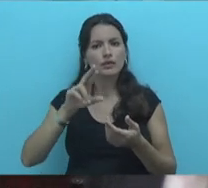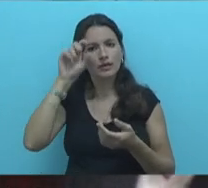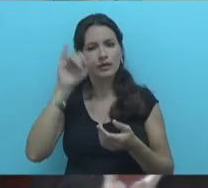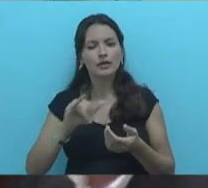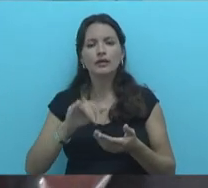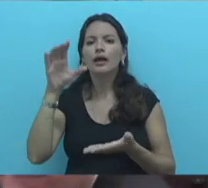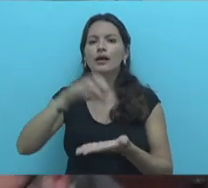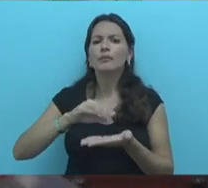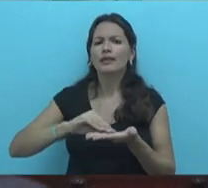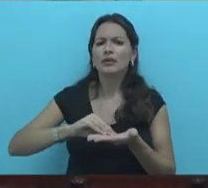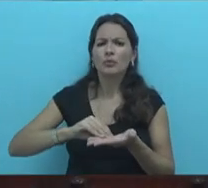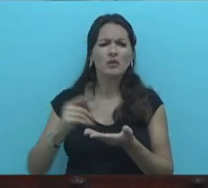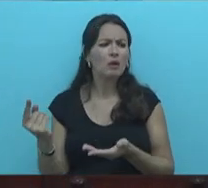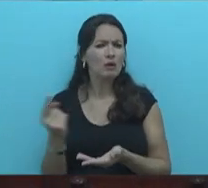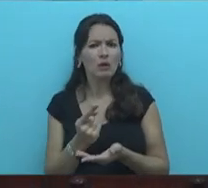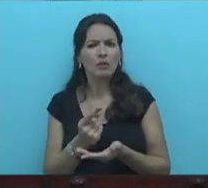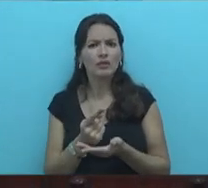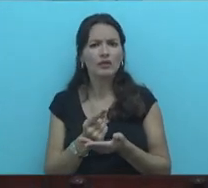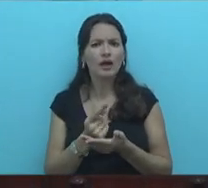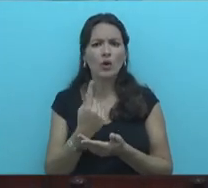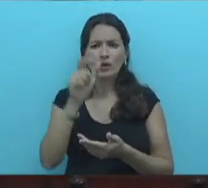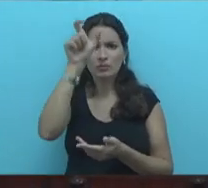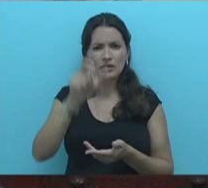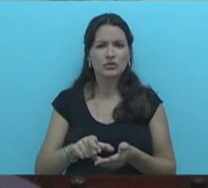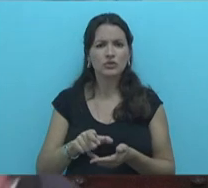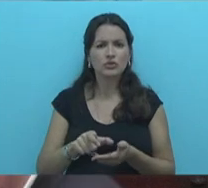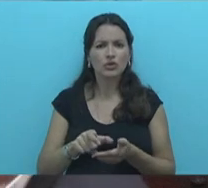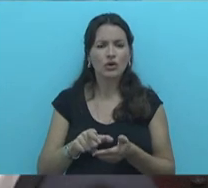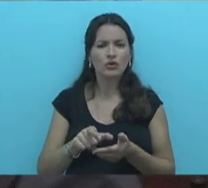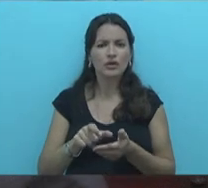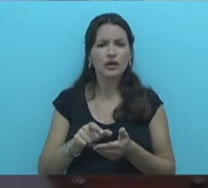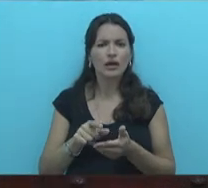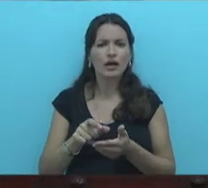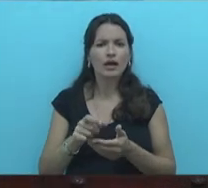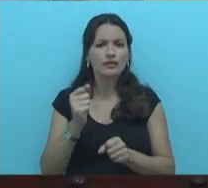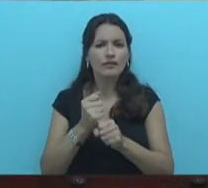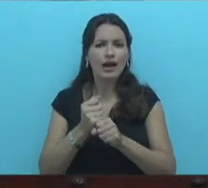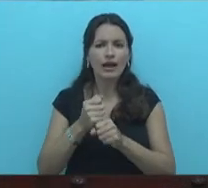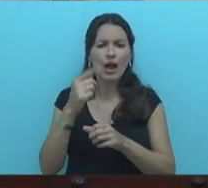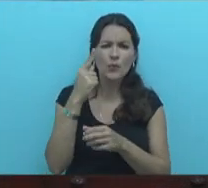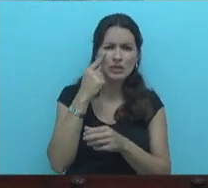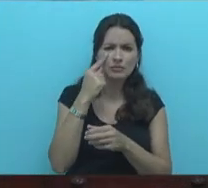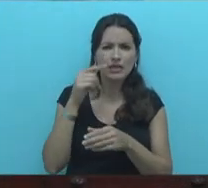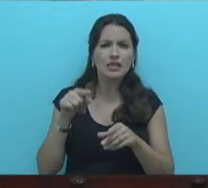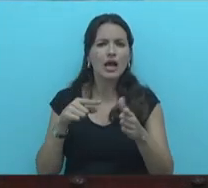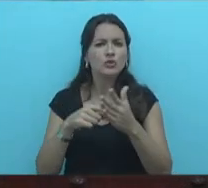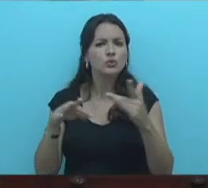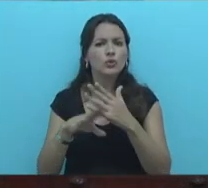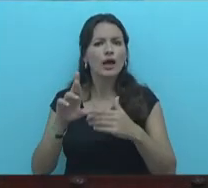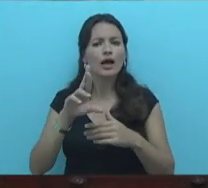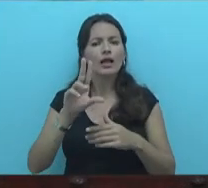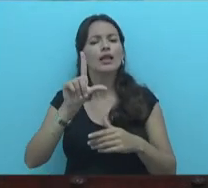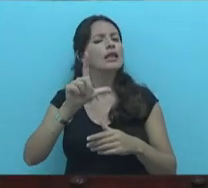Cámara expresa su más enérgico repudio a los dichos de un agente municipal de la ciudad de Las Rosas, departamento Belgrano, que se desempeña en el área